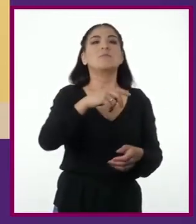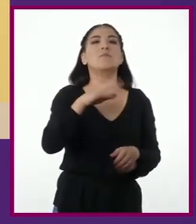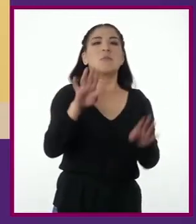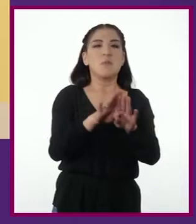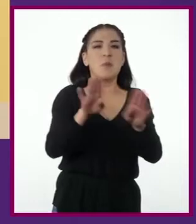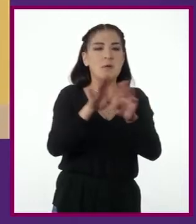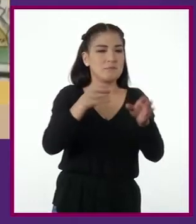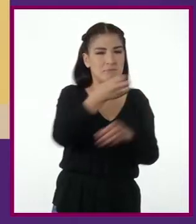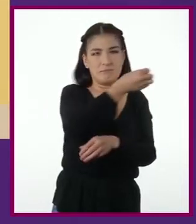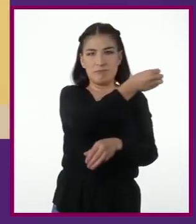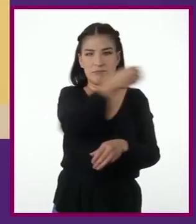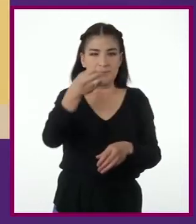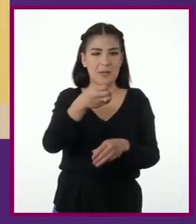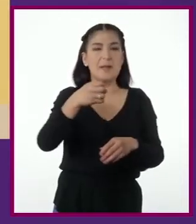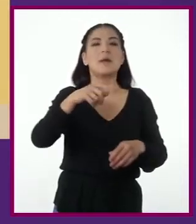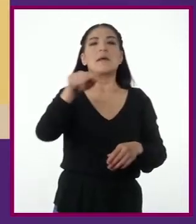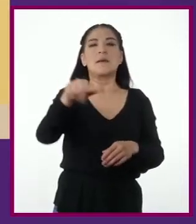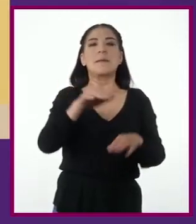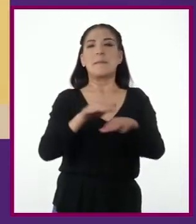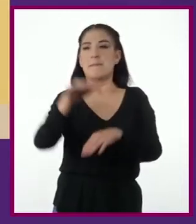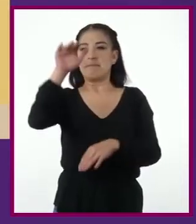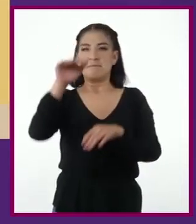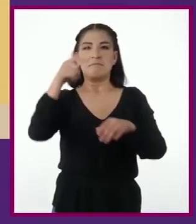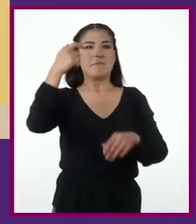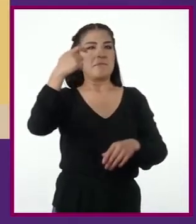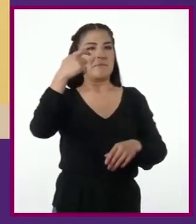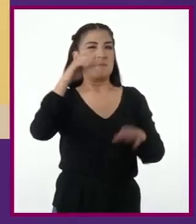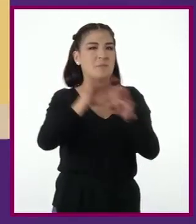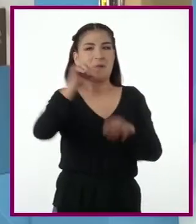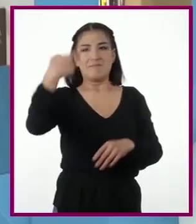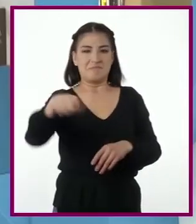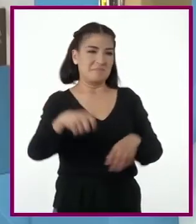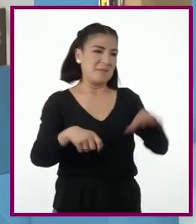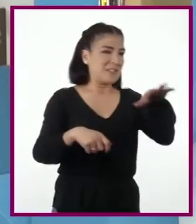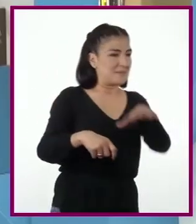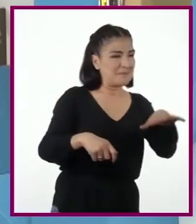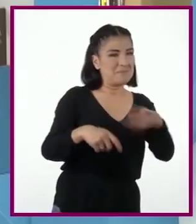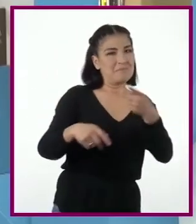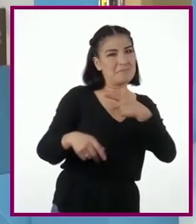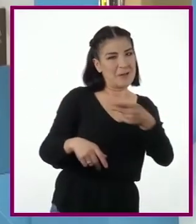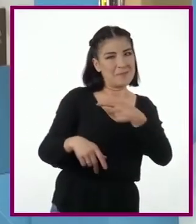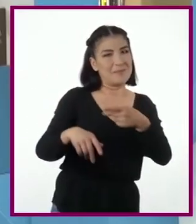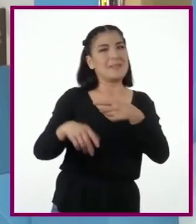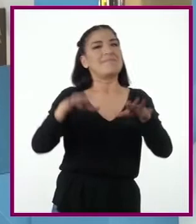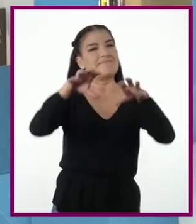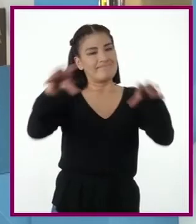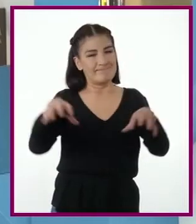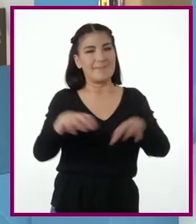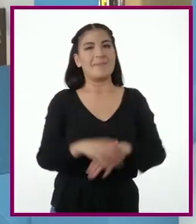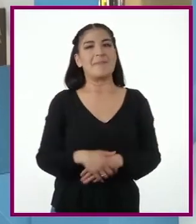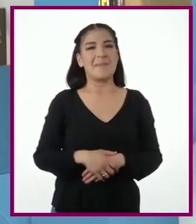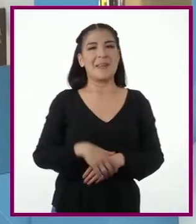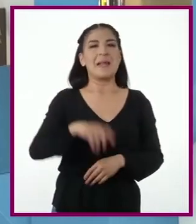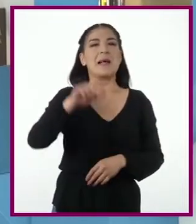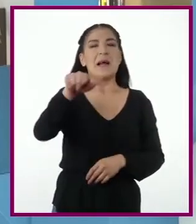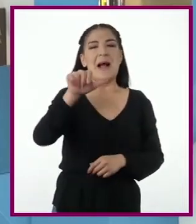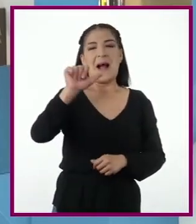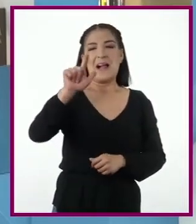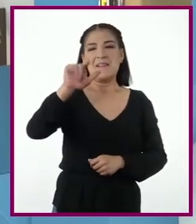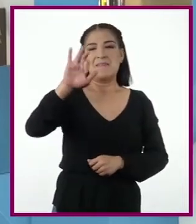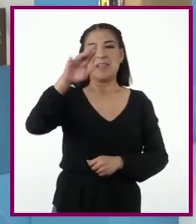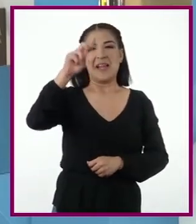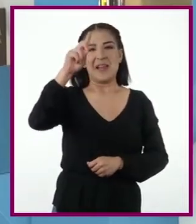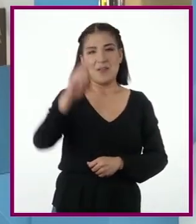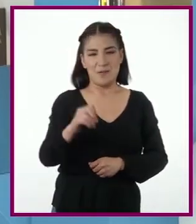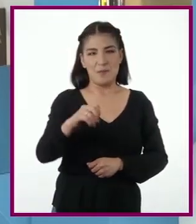una compleja estructura social, claramente jerarquizada. De acuerdo con Alfredo López Austin